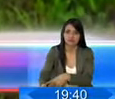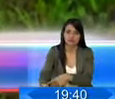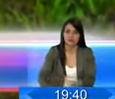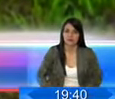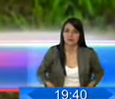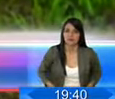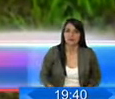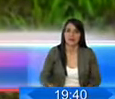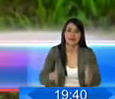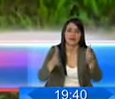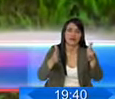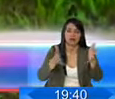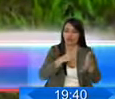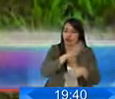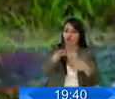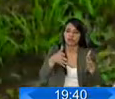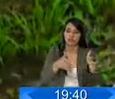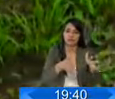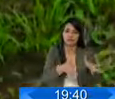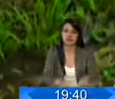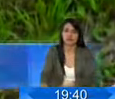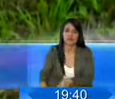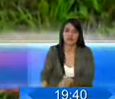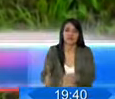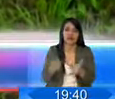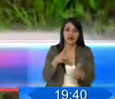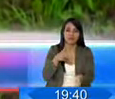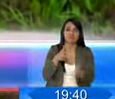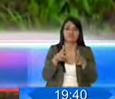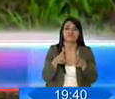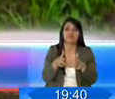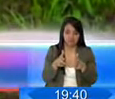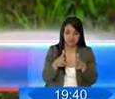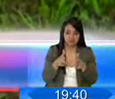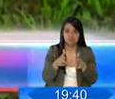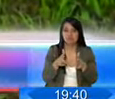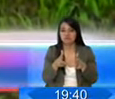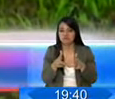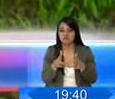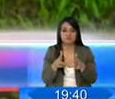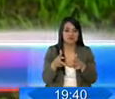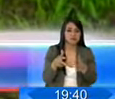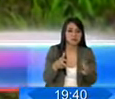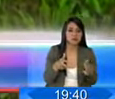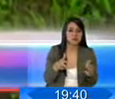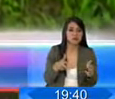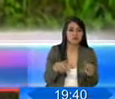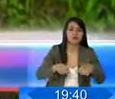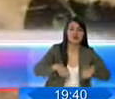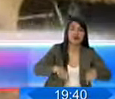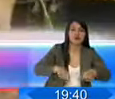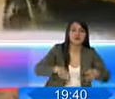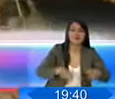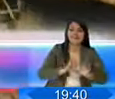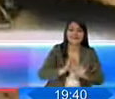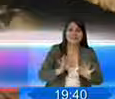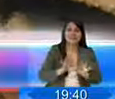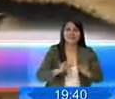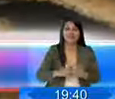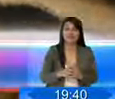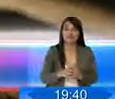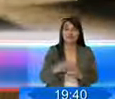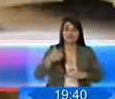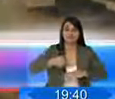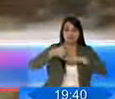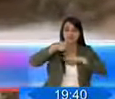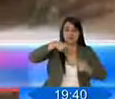La razón que se nos ha ido toda la vía, ¿no? Quedando nada para pasar ni una moto por lo menos. Personal de la prefectura